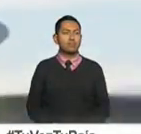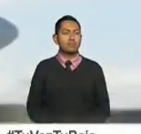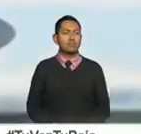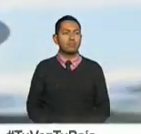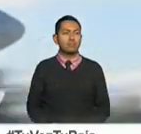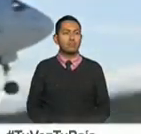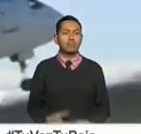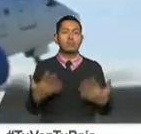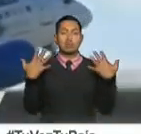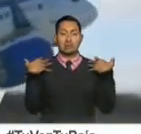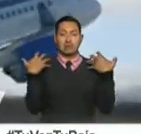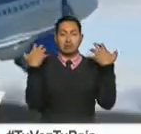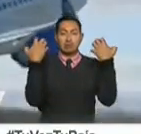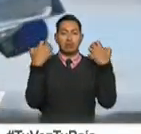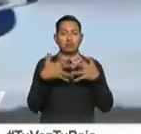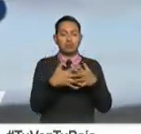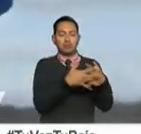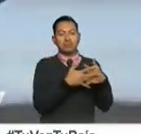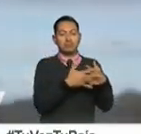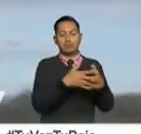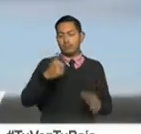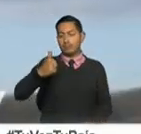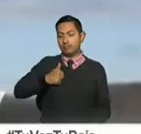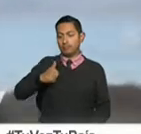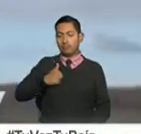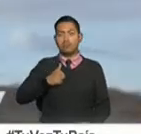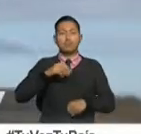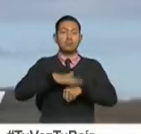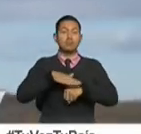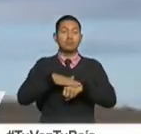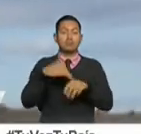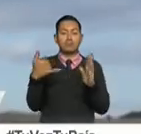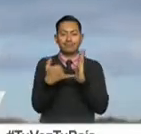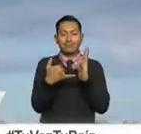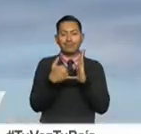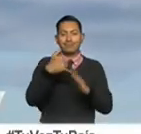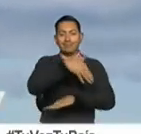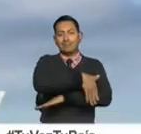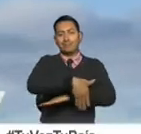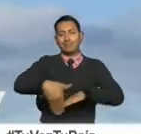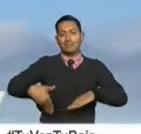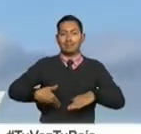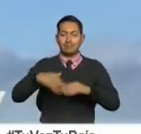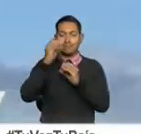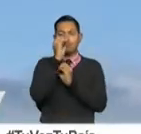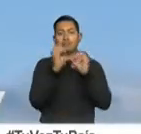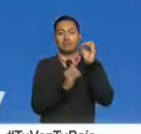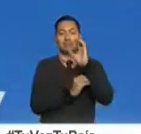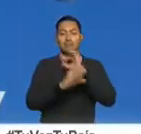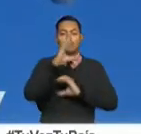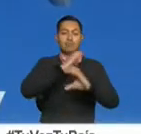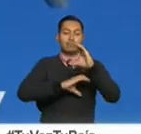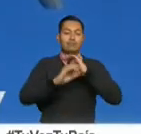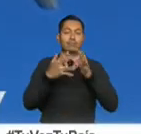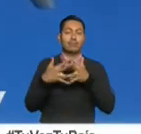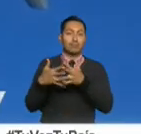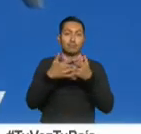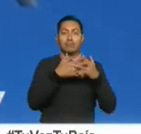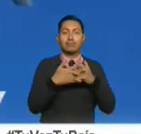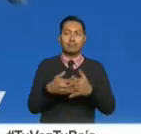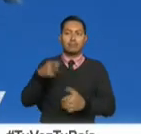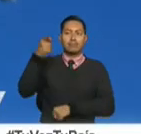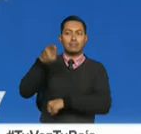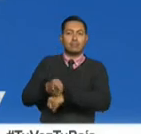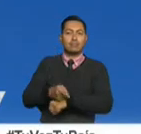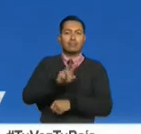Aumenta la tensión entre Estados Unidos y Canadá por los impuestos fronterizos. El Departamento de Comercio estadounidense ha impuesto un arancel